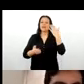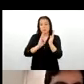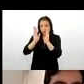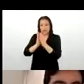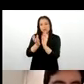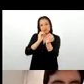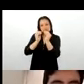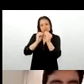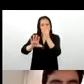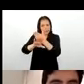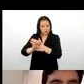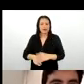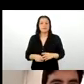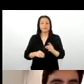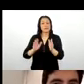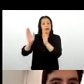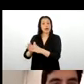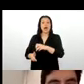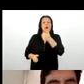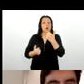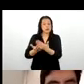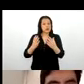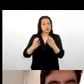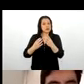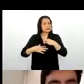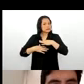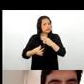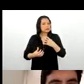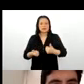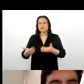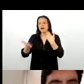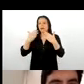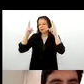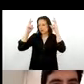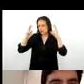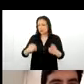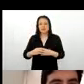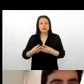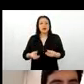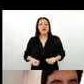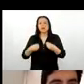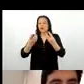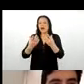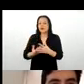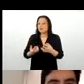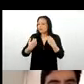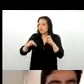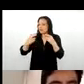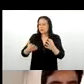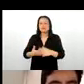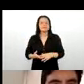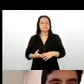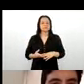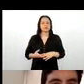Entonces, un punto interesante es hablar sobre este tema de los otorgamientos de derecho como modalidades.